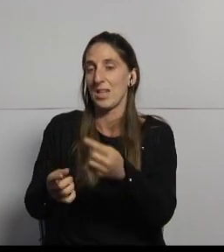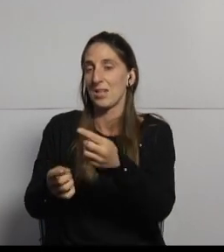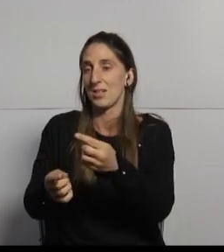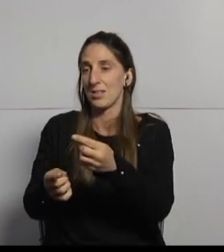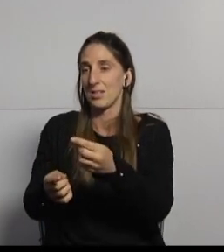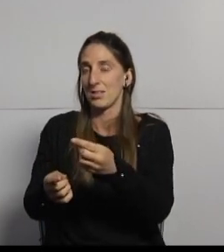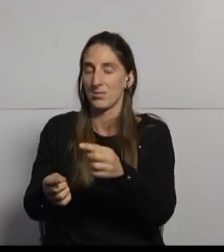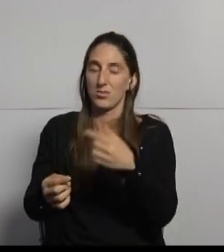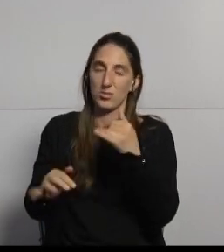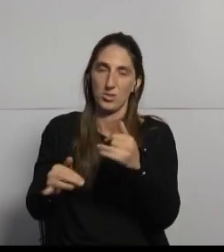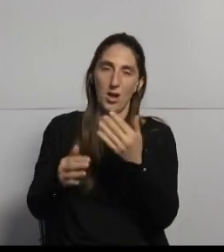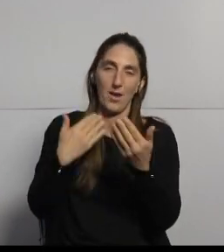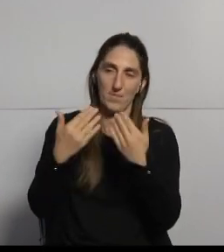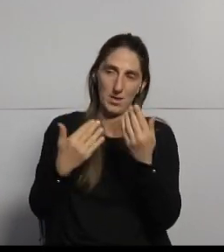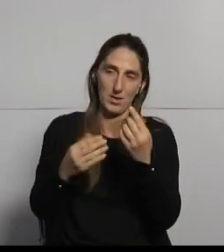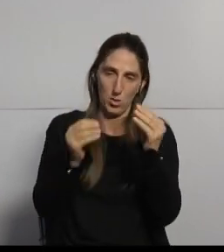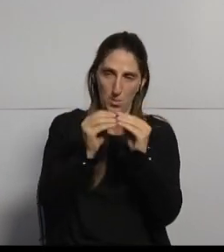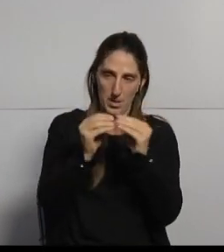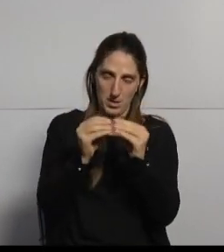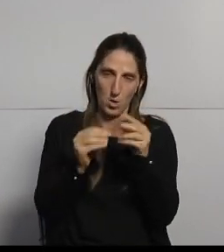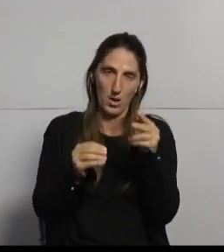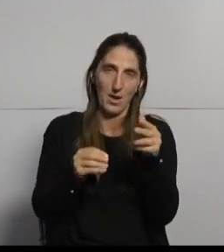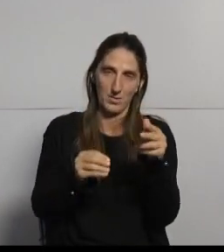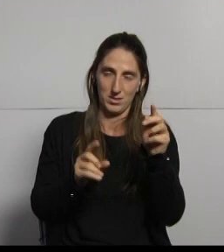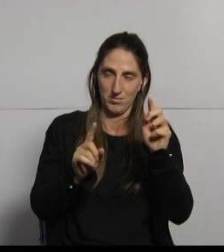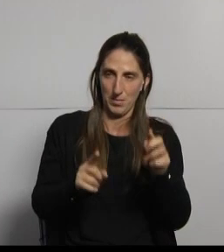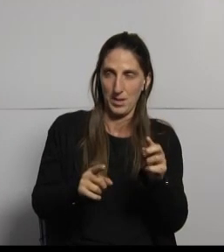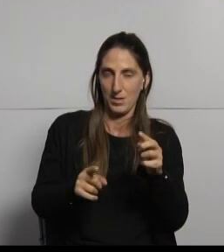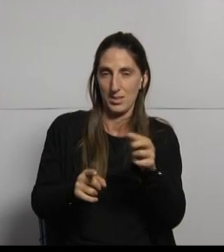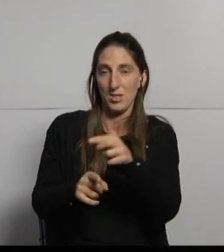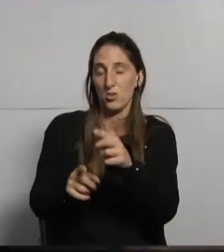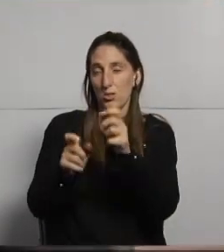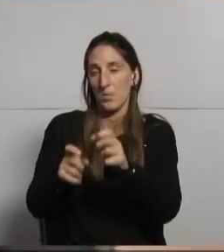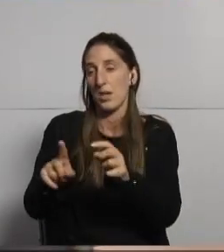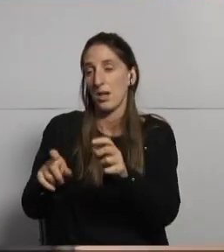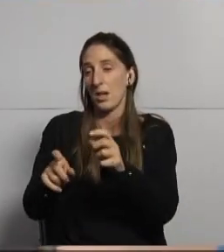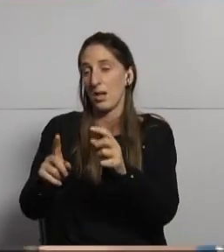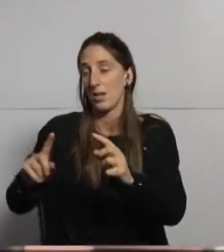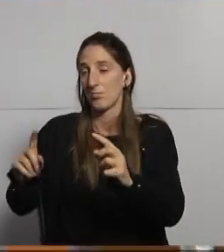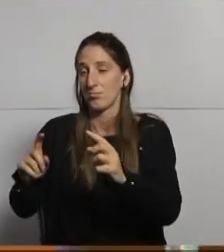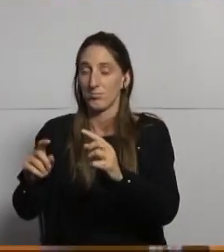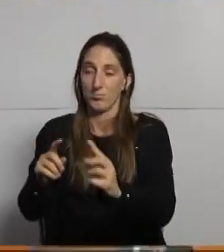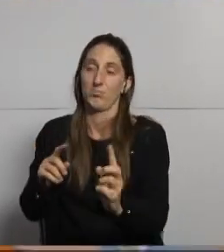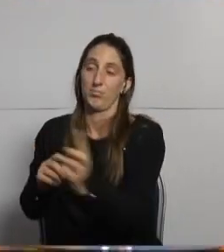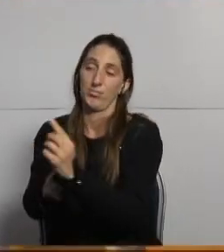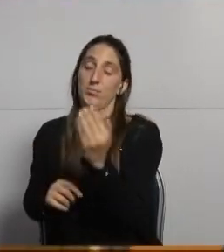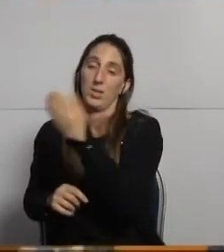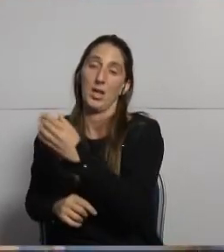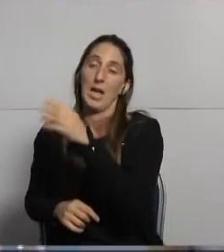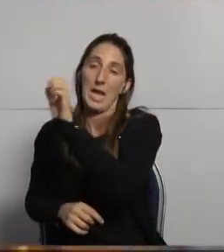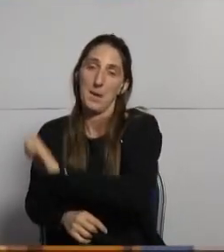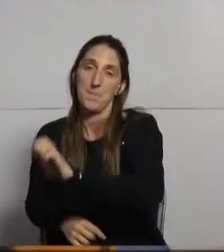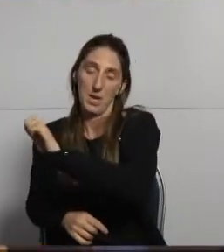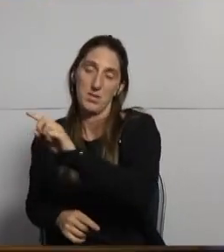también, que lo comentaba Eber en un punto en la charla, también son clientes de otras empresas y generan experiencias con